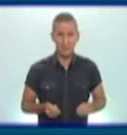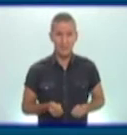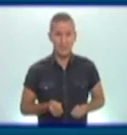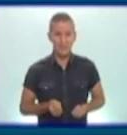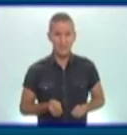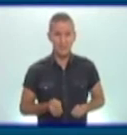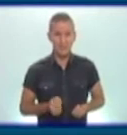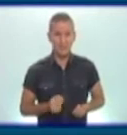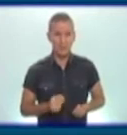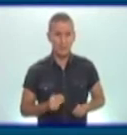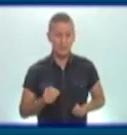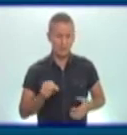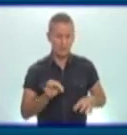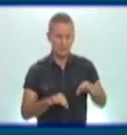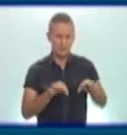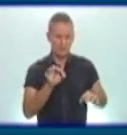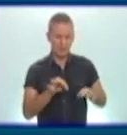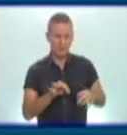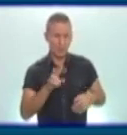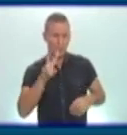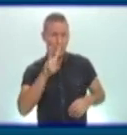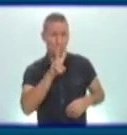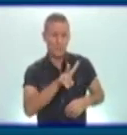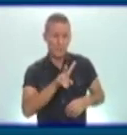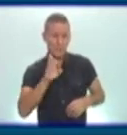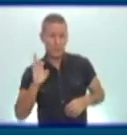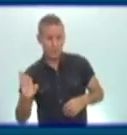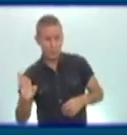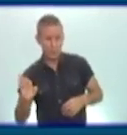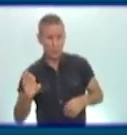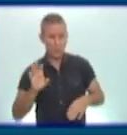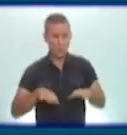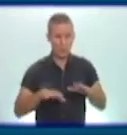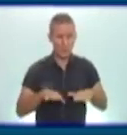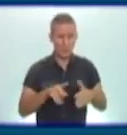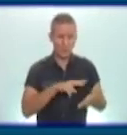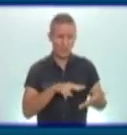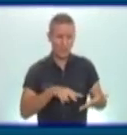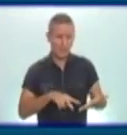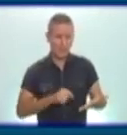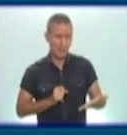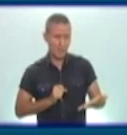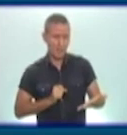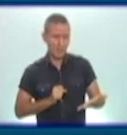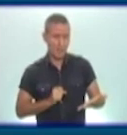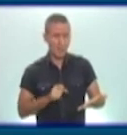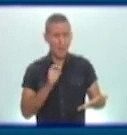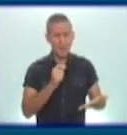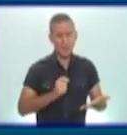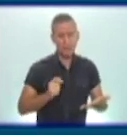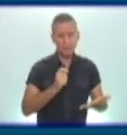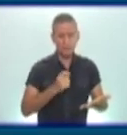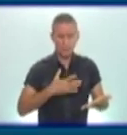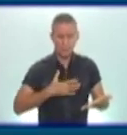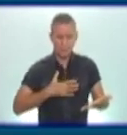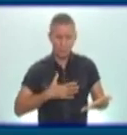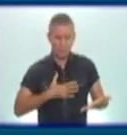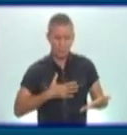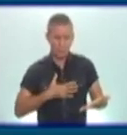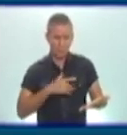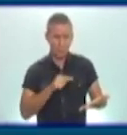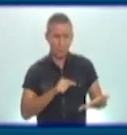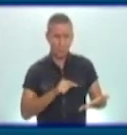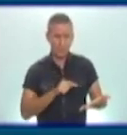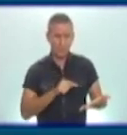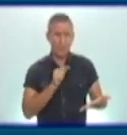Determina si es verdadero o falso según lo leído. En el texto no aparecen sustantivos propios. Por supuesto, estamos en presencia de una